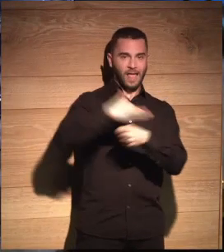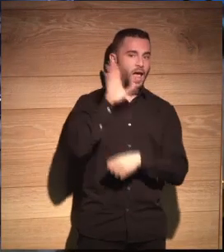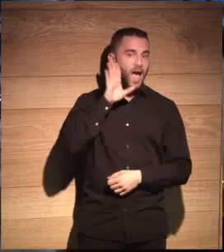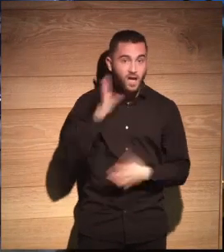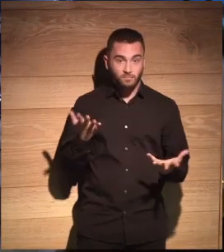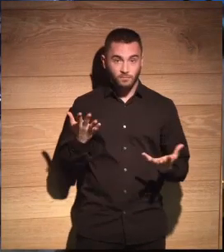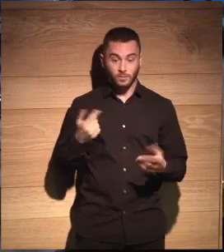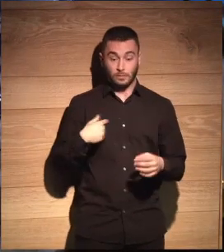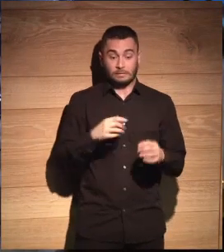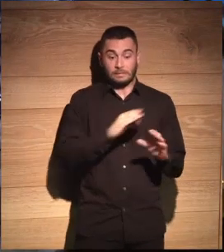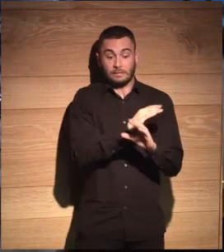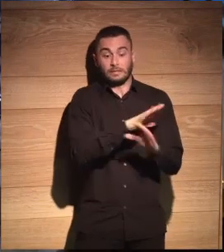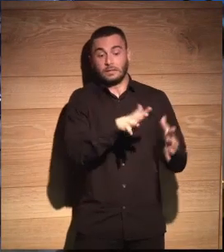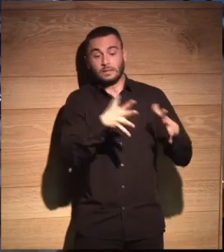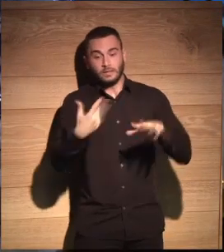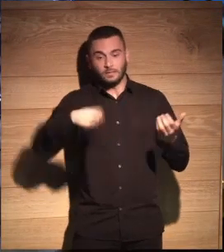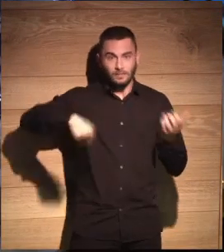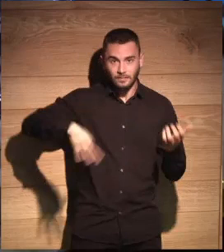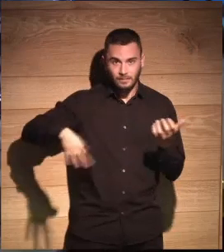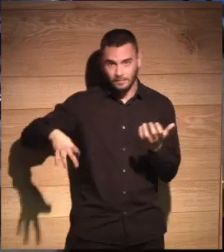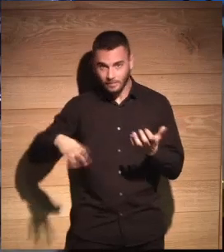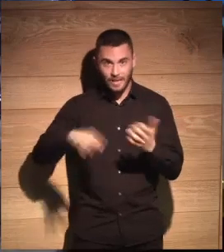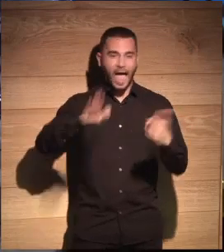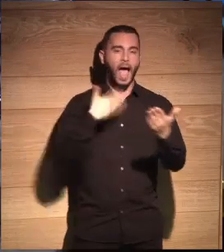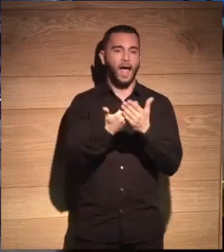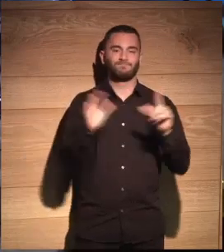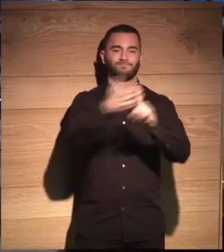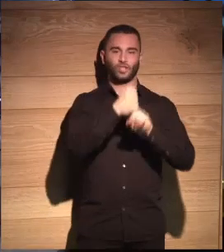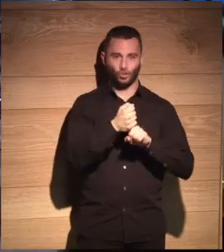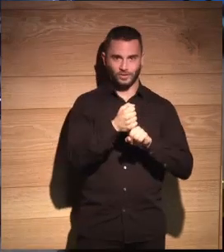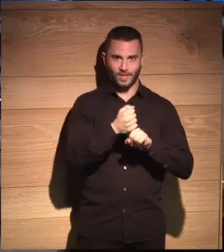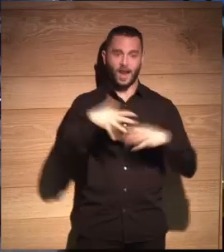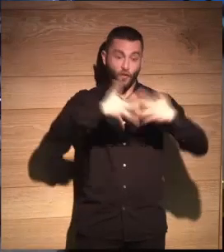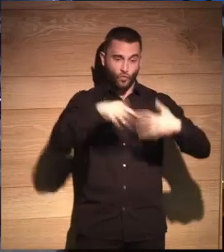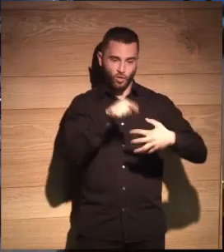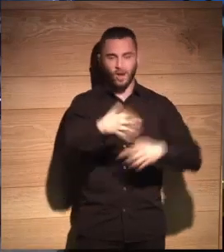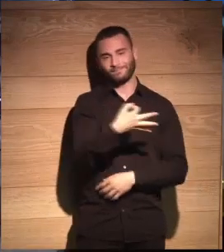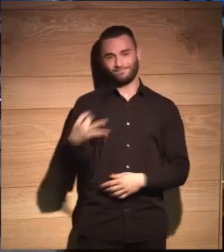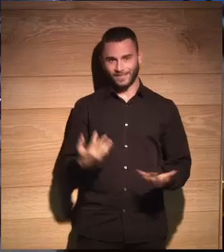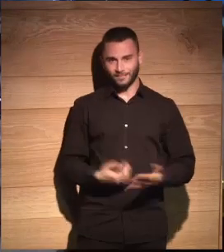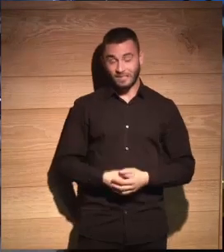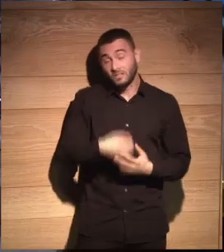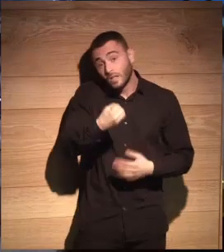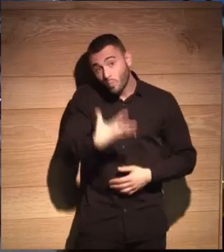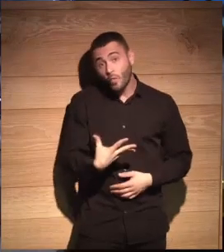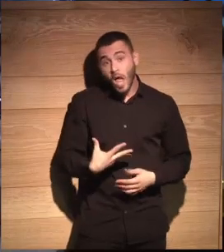Iba pasando mi cómic ahí, tocando mis melodías encima hasta que encontraba lo que realmente funcionaba. Y